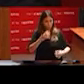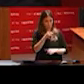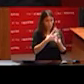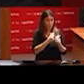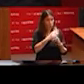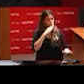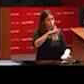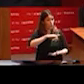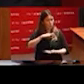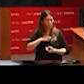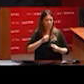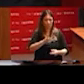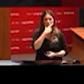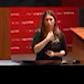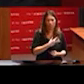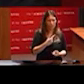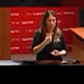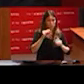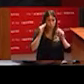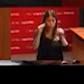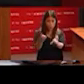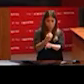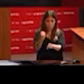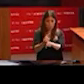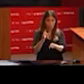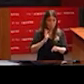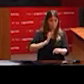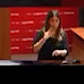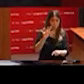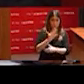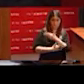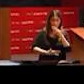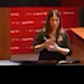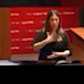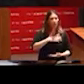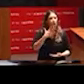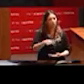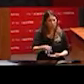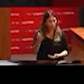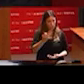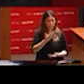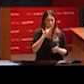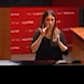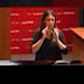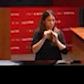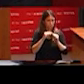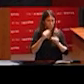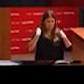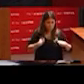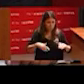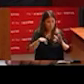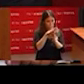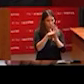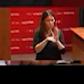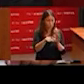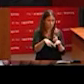que queremos hacer es facilitar la posibilidad de que empleados suyos o empleados nuestros con discapacidad sean capaces de desarrollar en las mismas condiciones